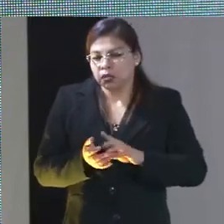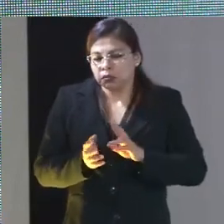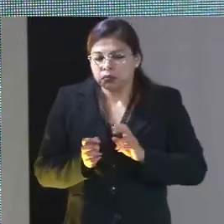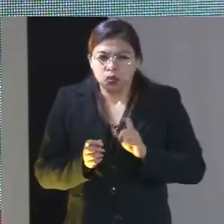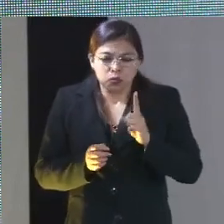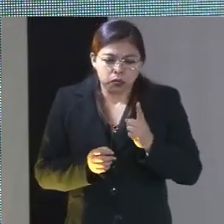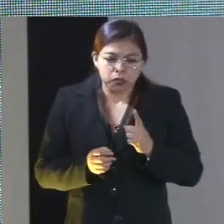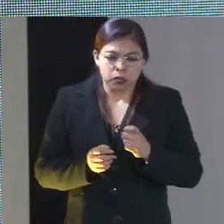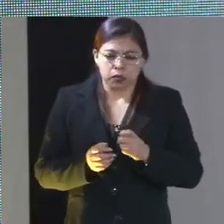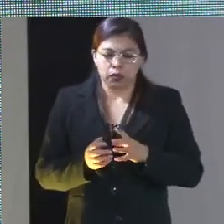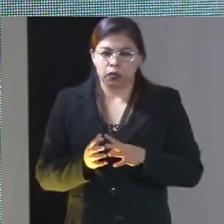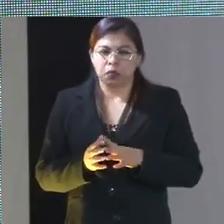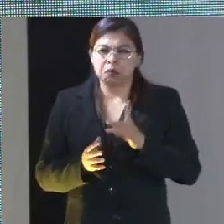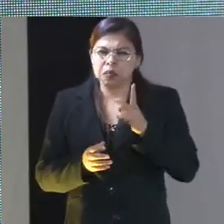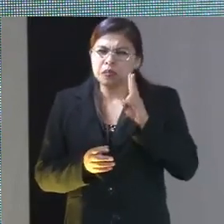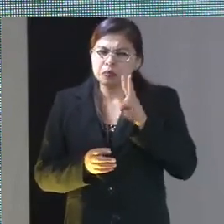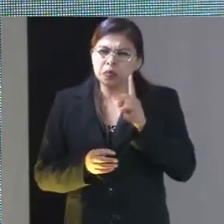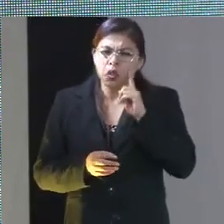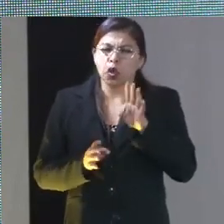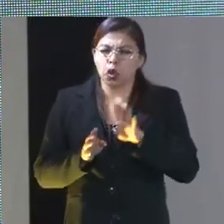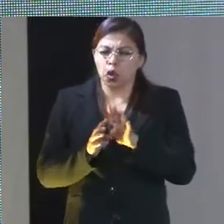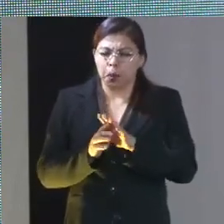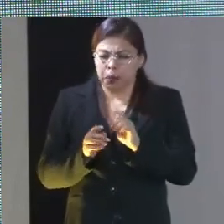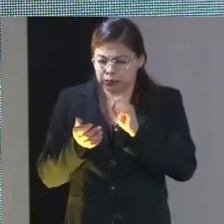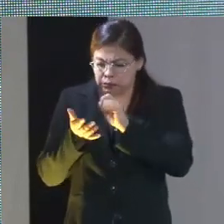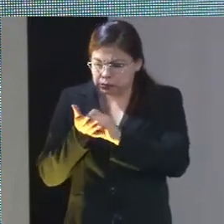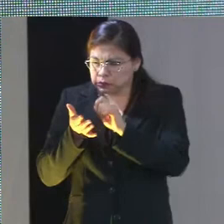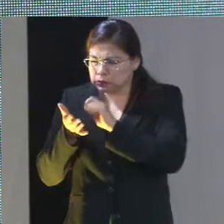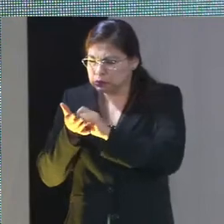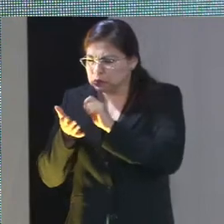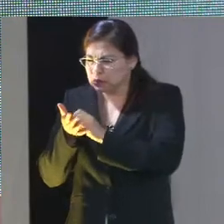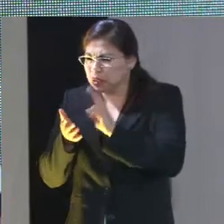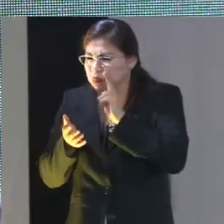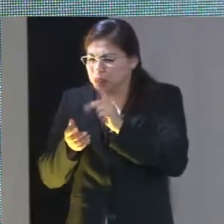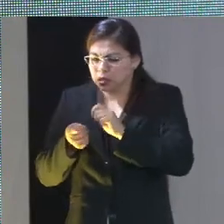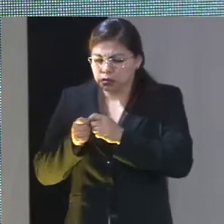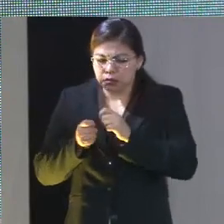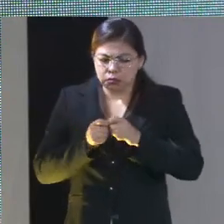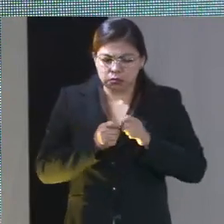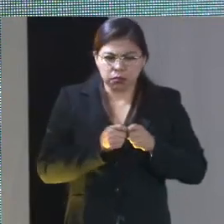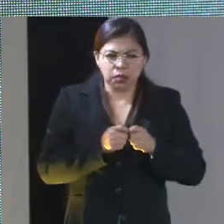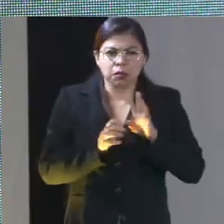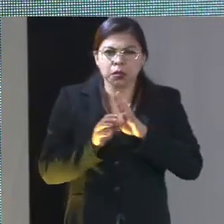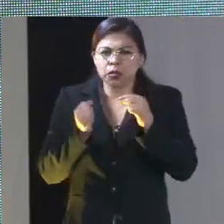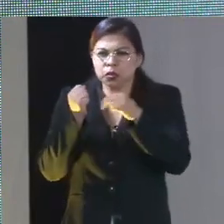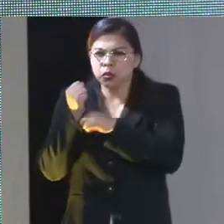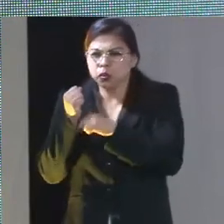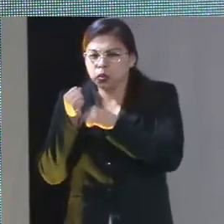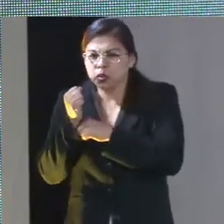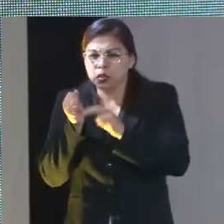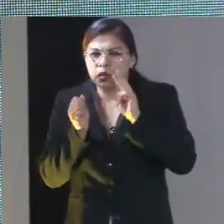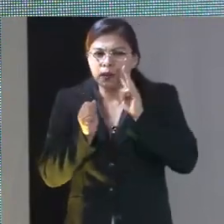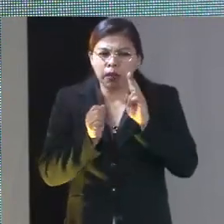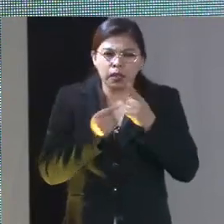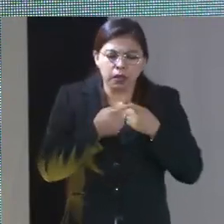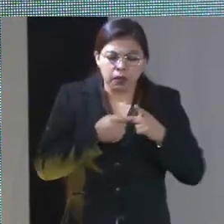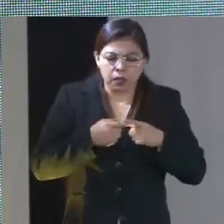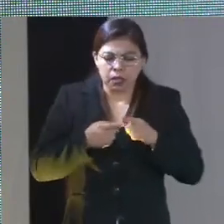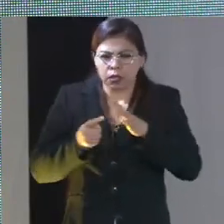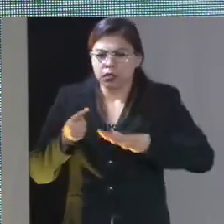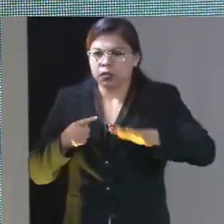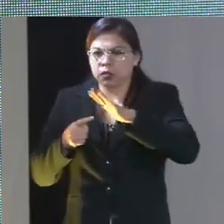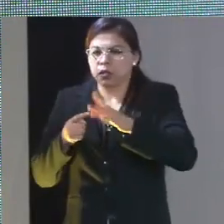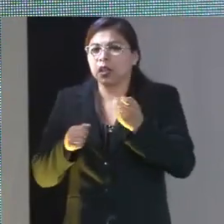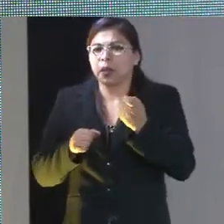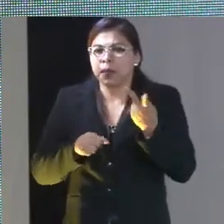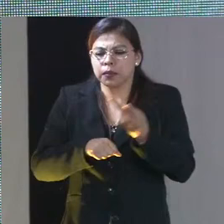e incluso la muy pertinente decodificación del discurso occidental, presuntamente oculto tras de las visiones convencionales de